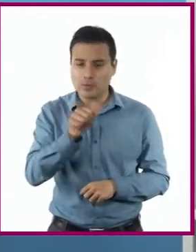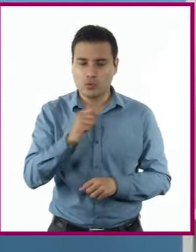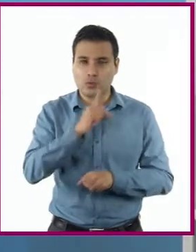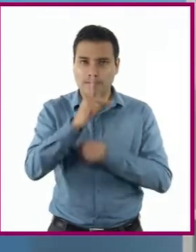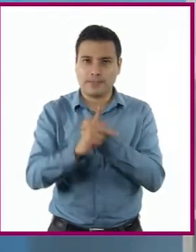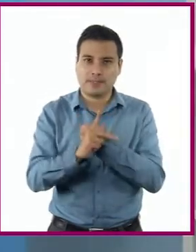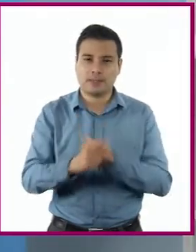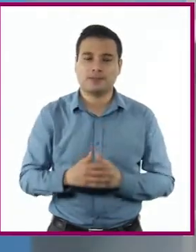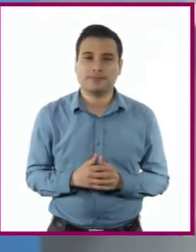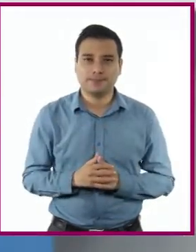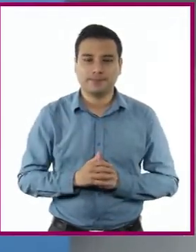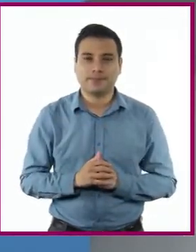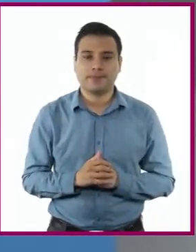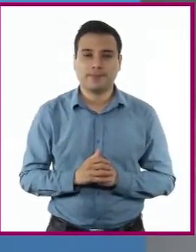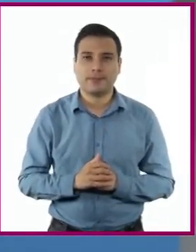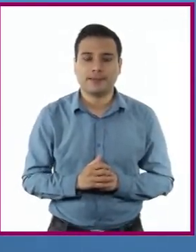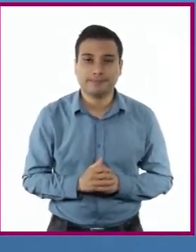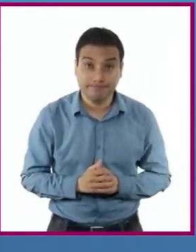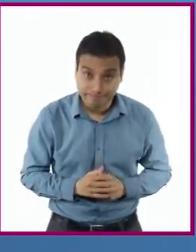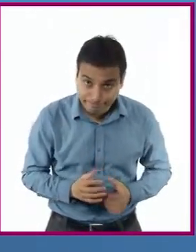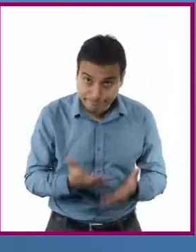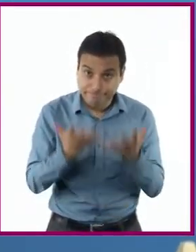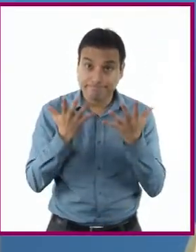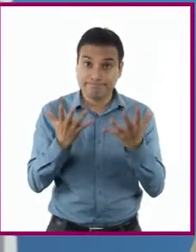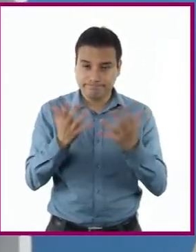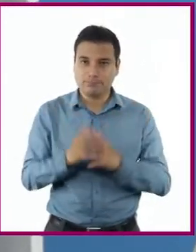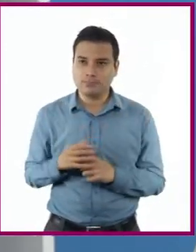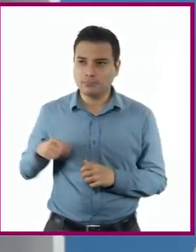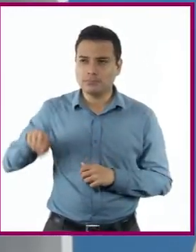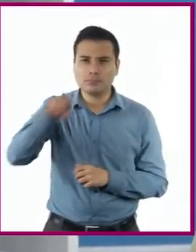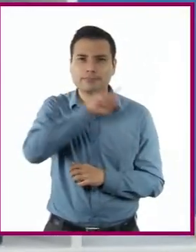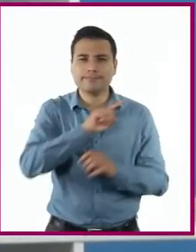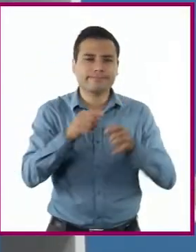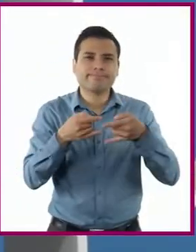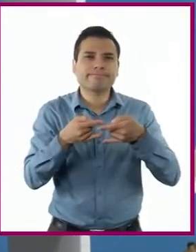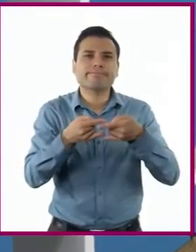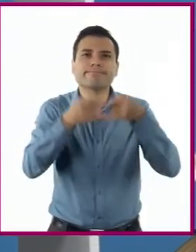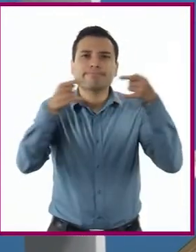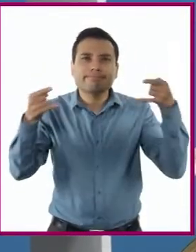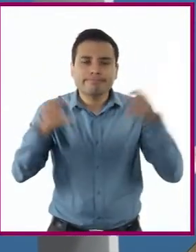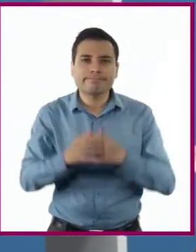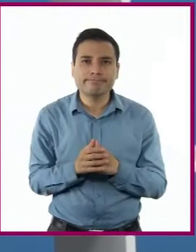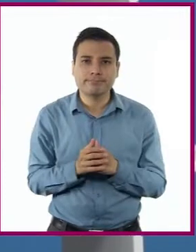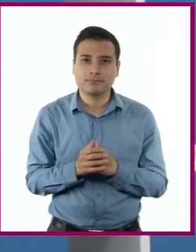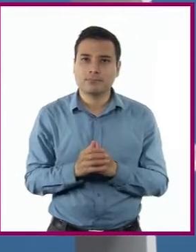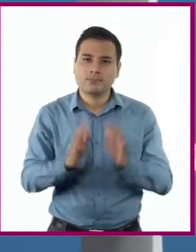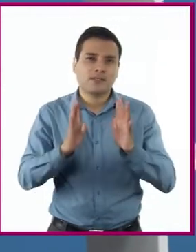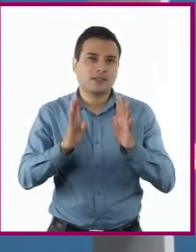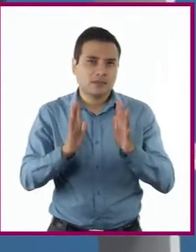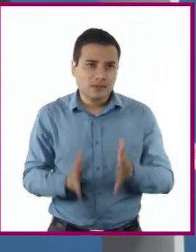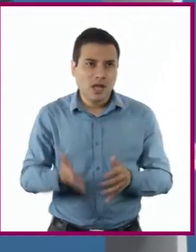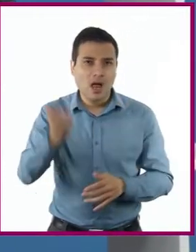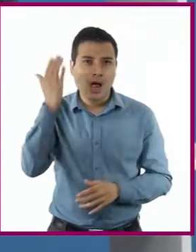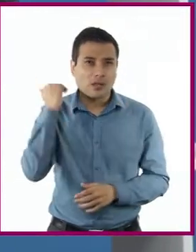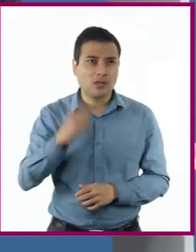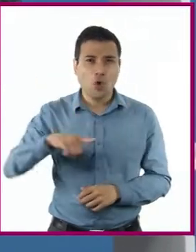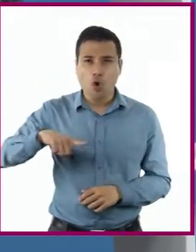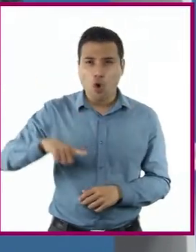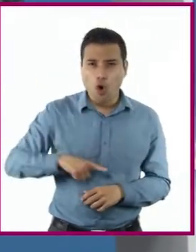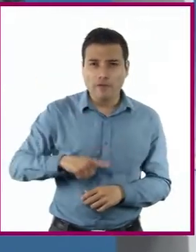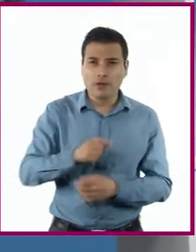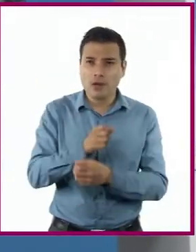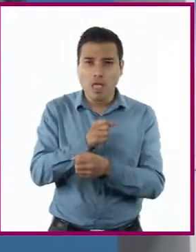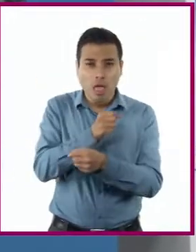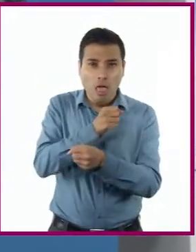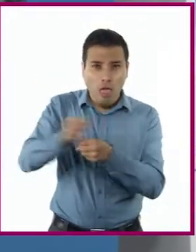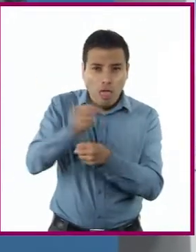mundo. Y entonces, nuestra pequeña historia es que nos cansamos de la explotación que nos hacían los poderosos y